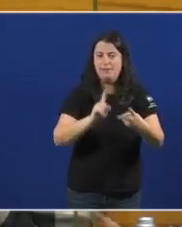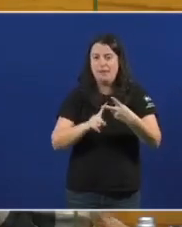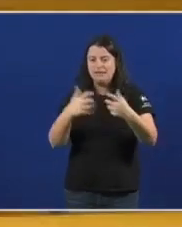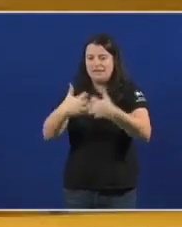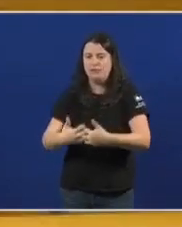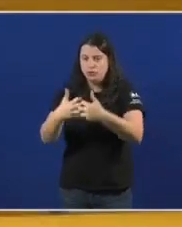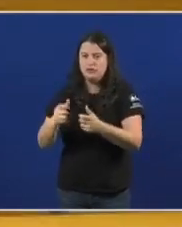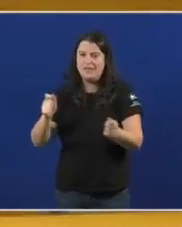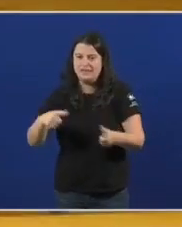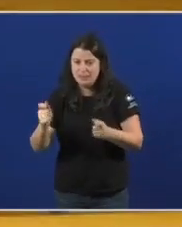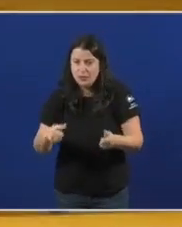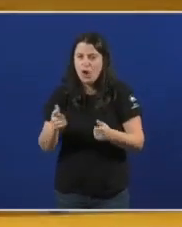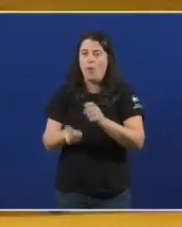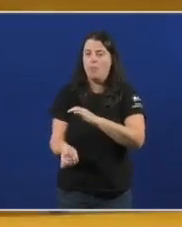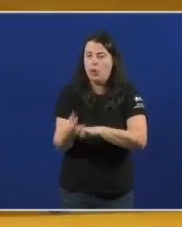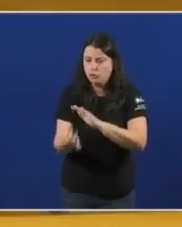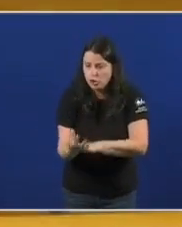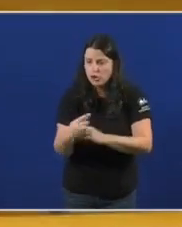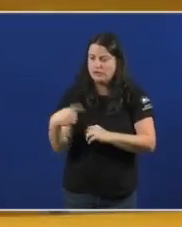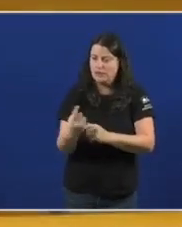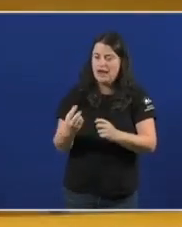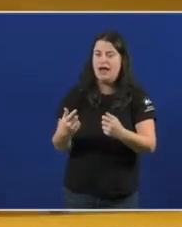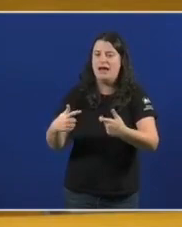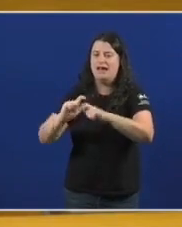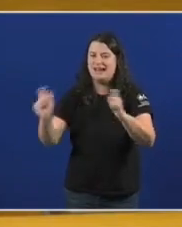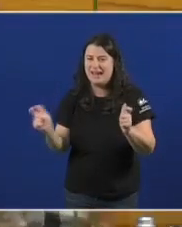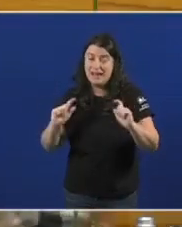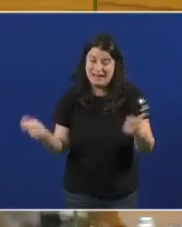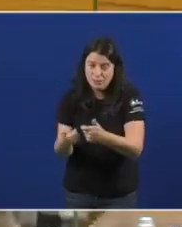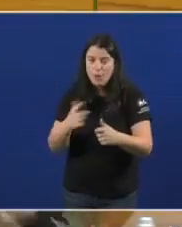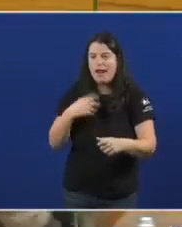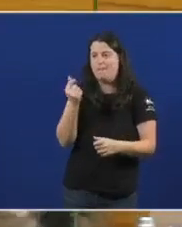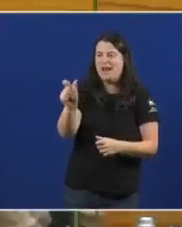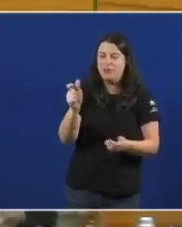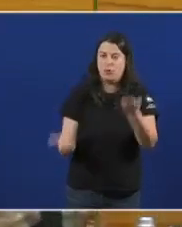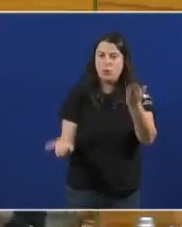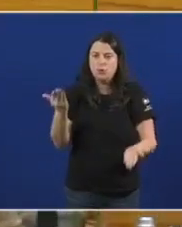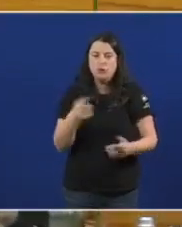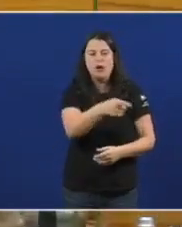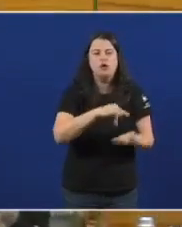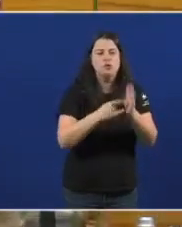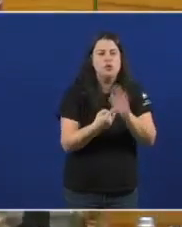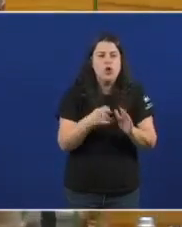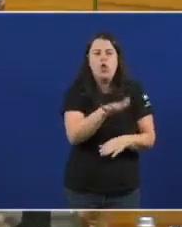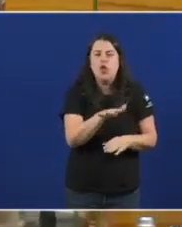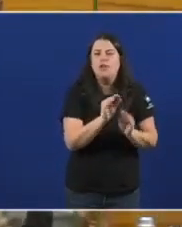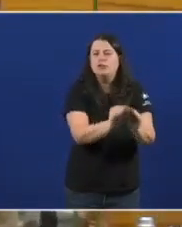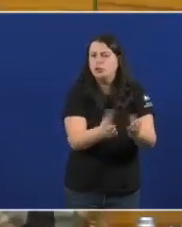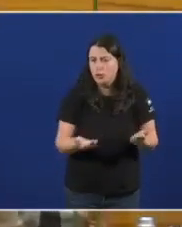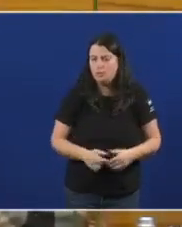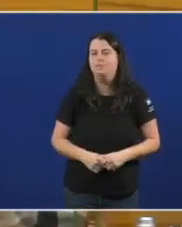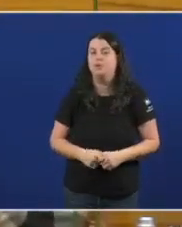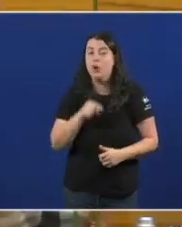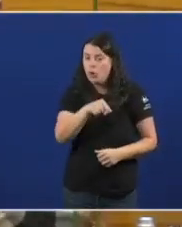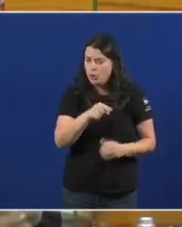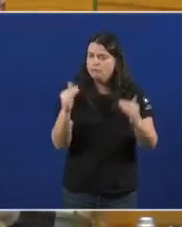industria, a distribución e os produtores para garantirlles uns prezos xustos. Pero onde están as súas solucións, señor Feijóo? Podía tamén